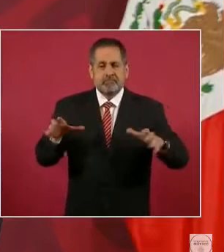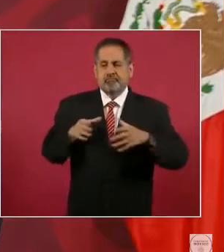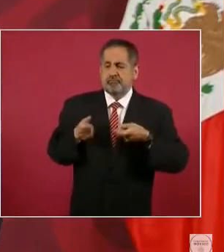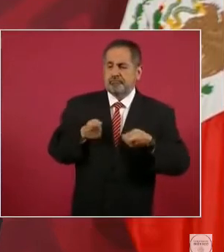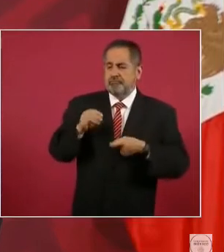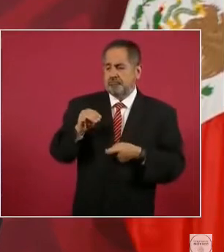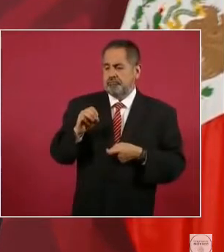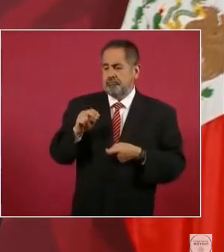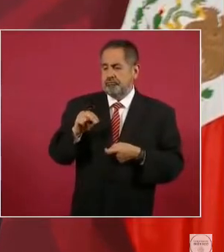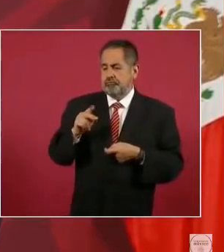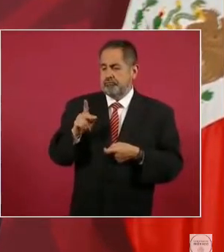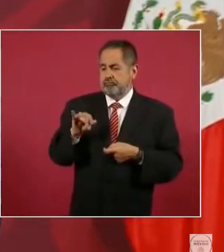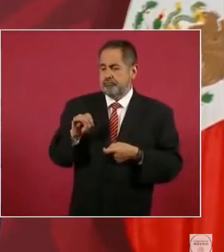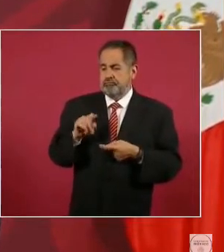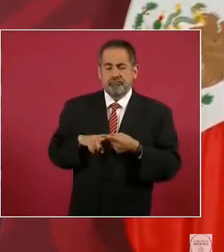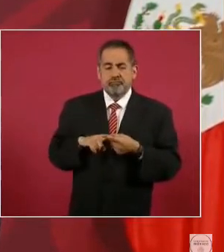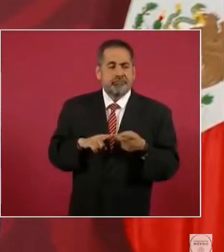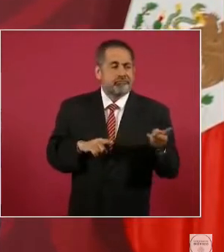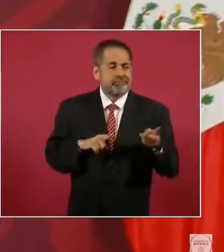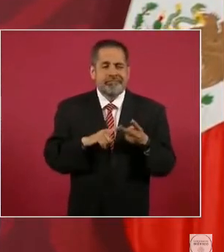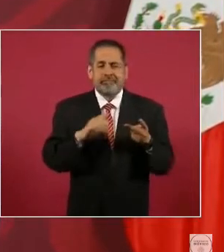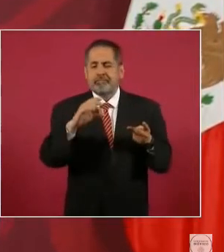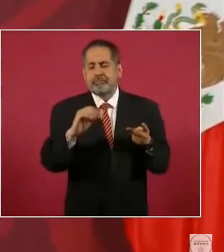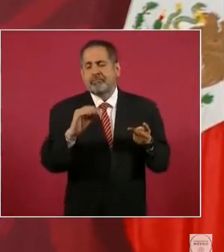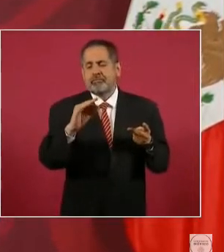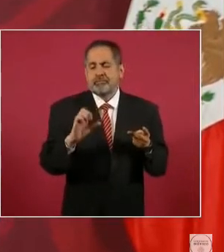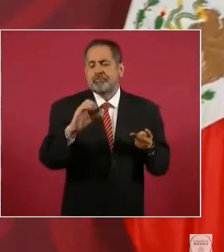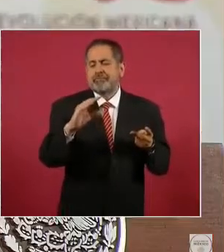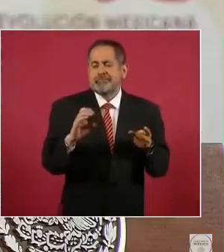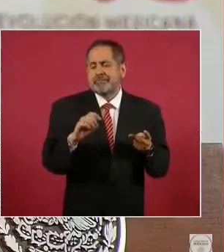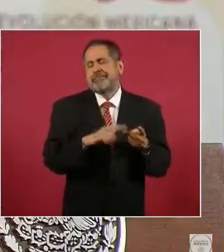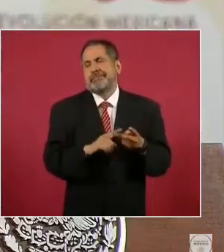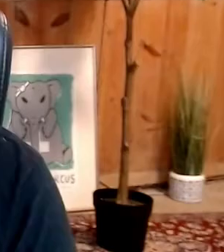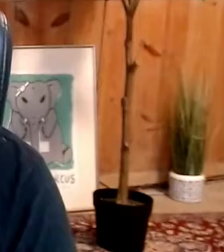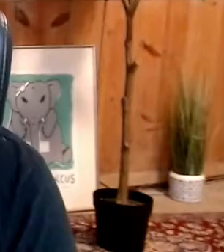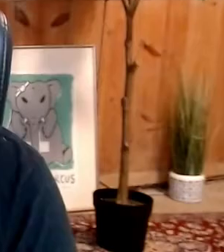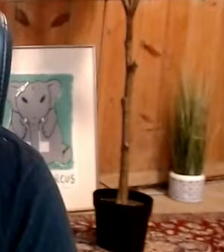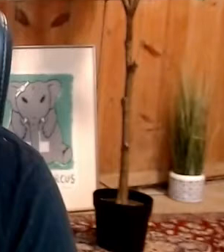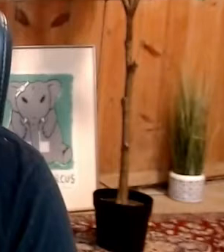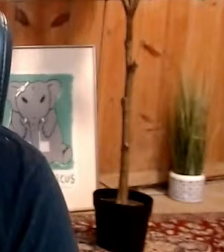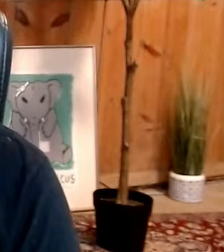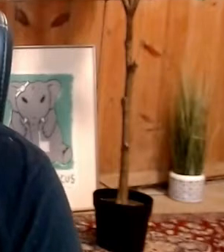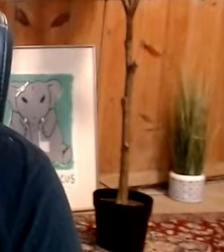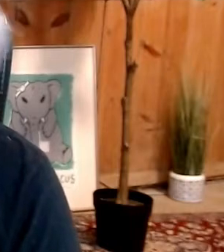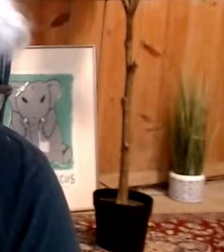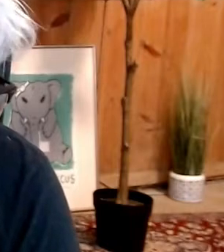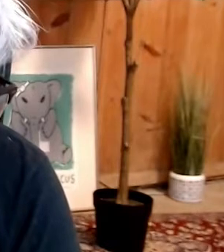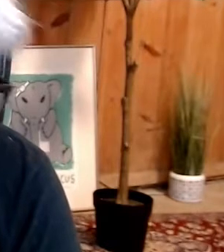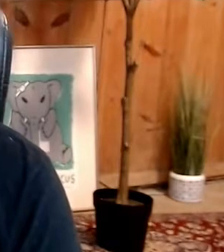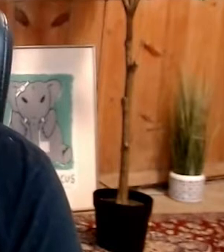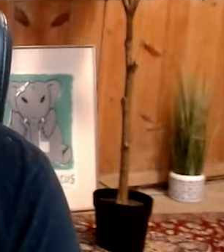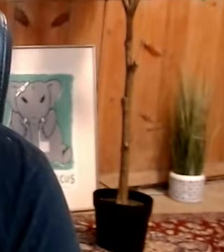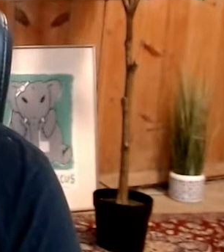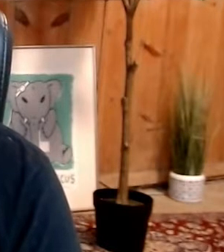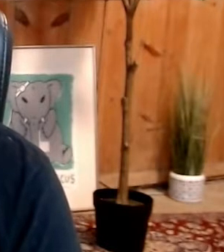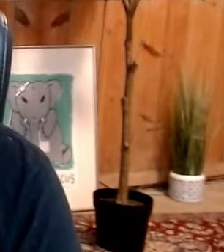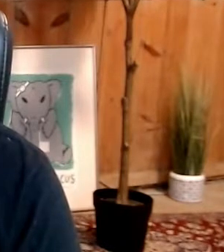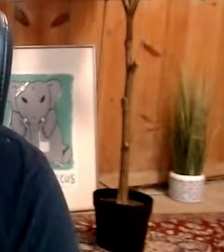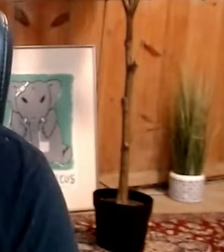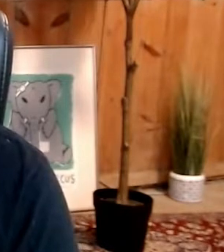sismo tan fuerte y bueno Déjenme le le comento a usted que más